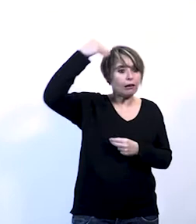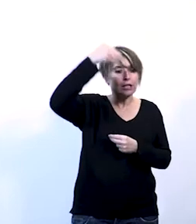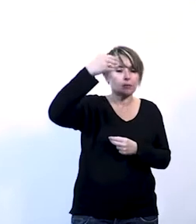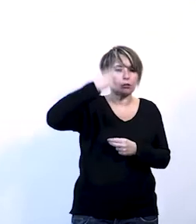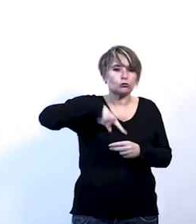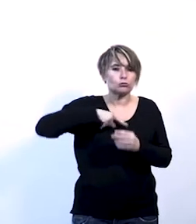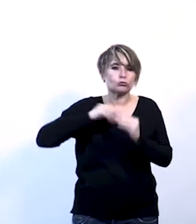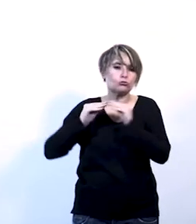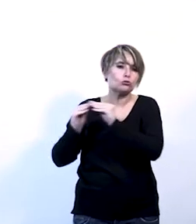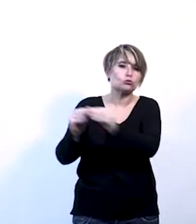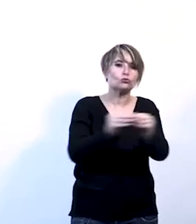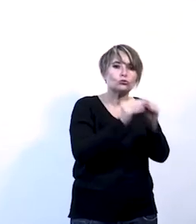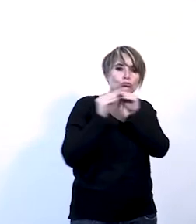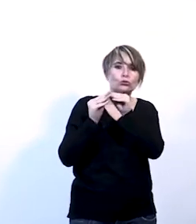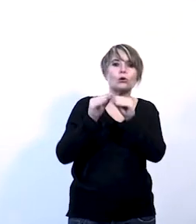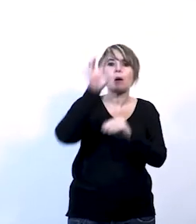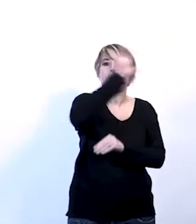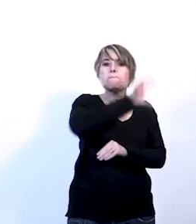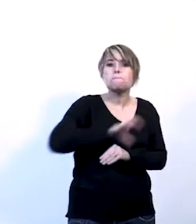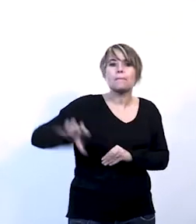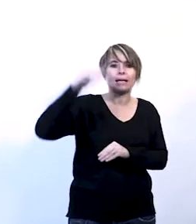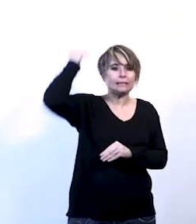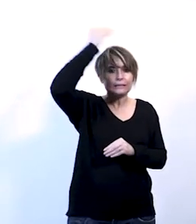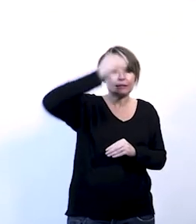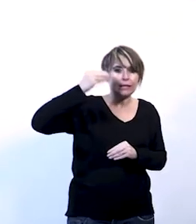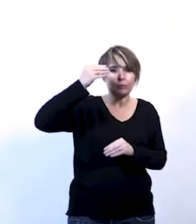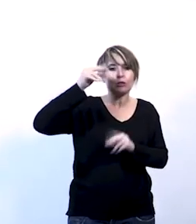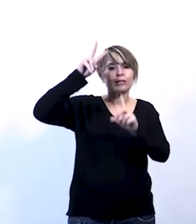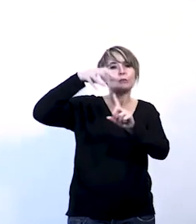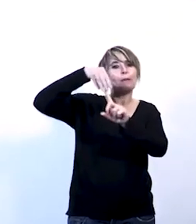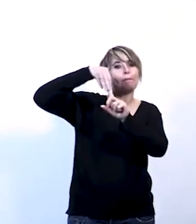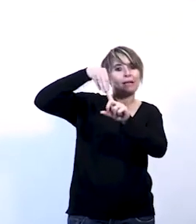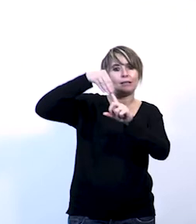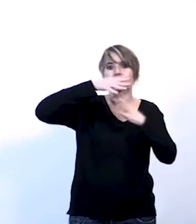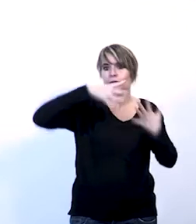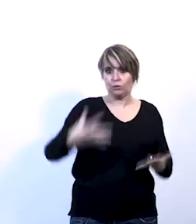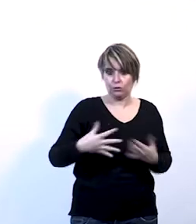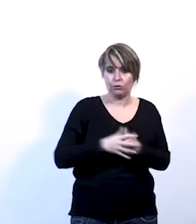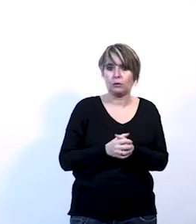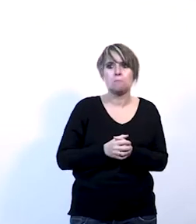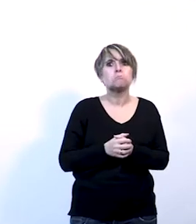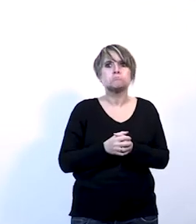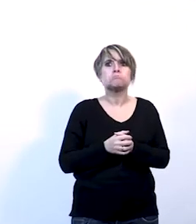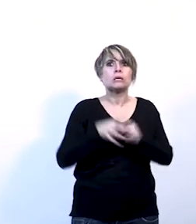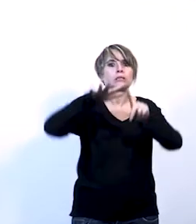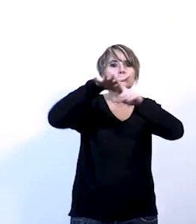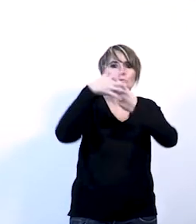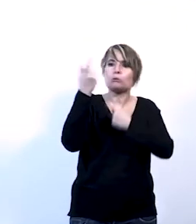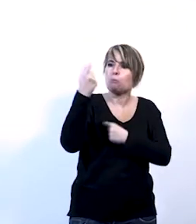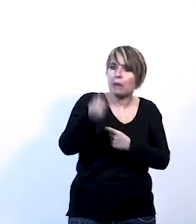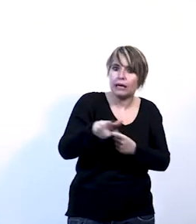en común entre los países árabes del patriarcado que tenemos. Se parece mucho.